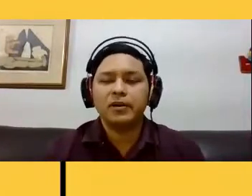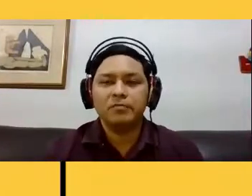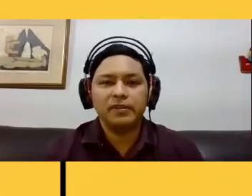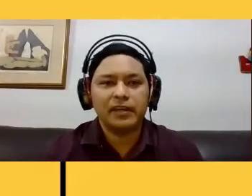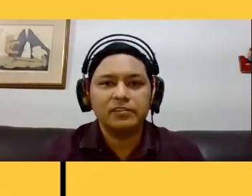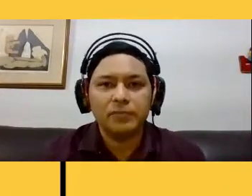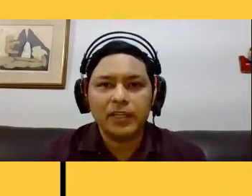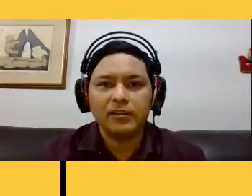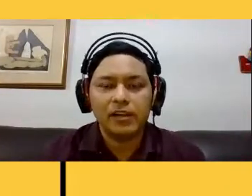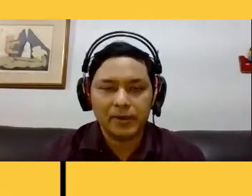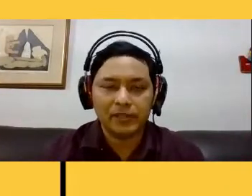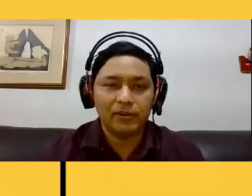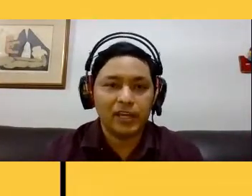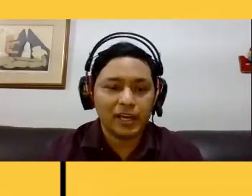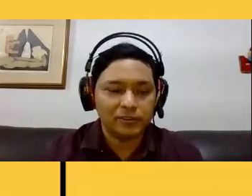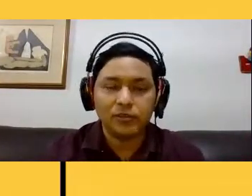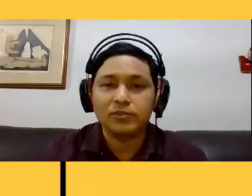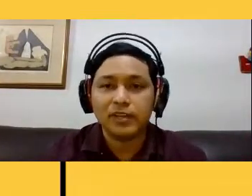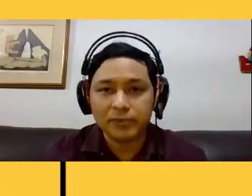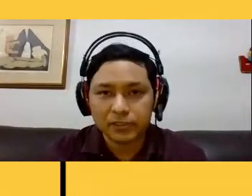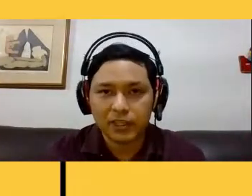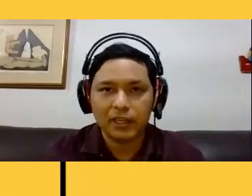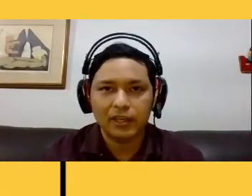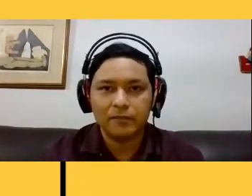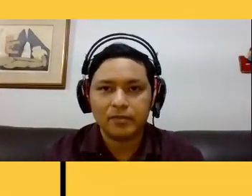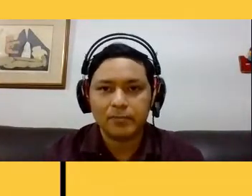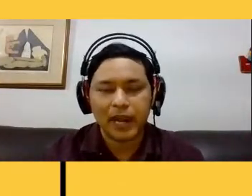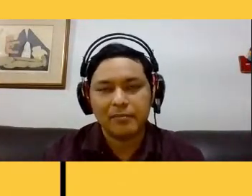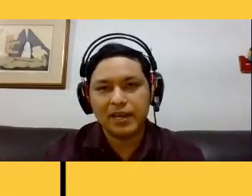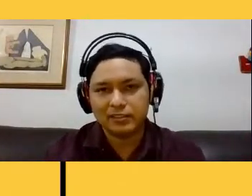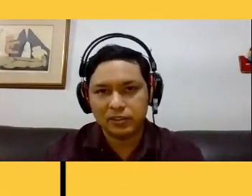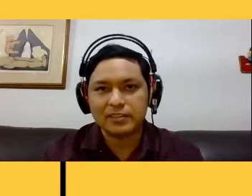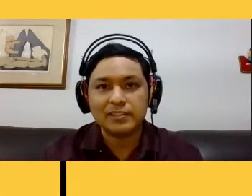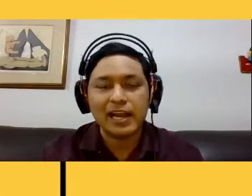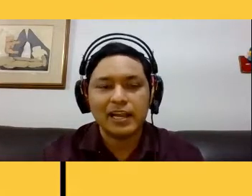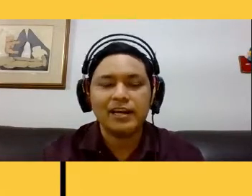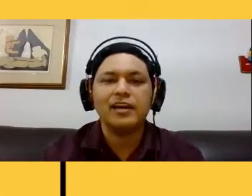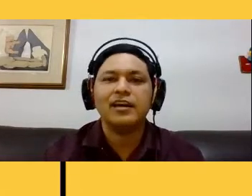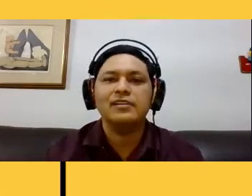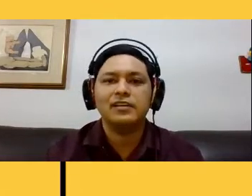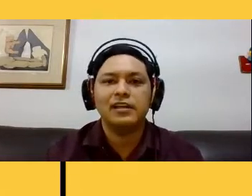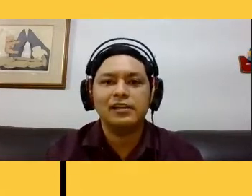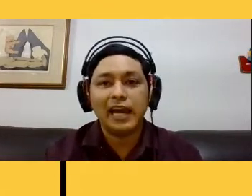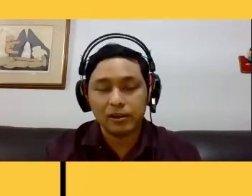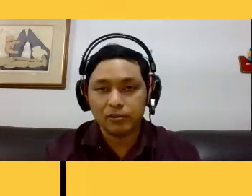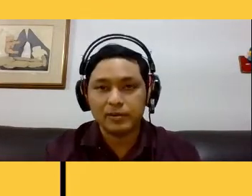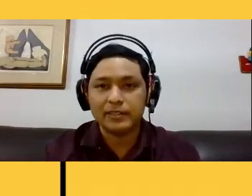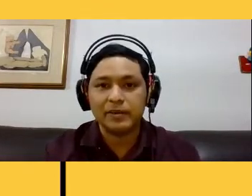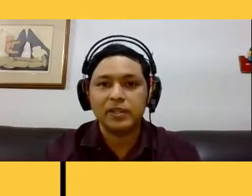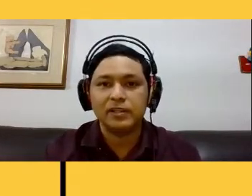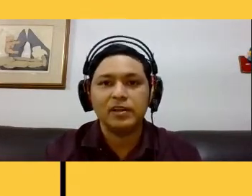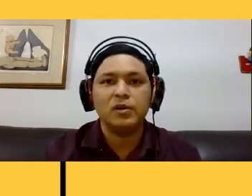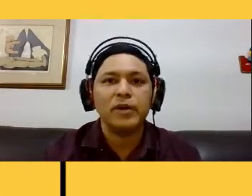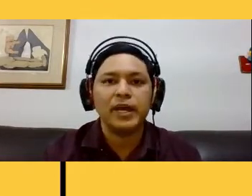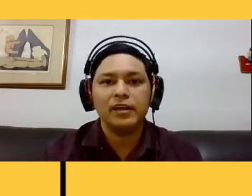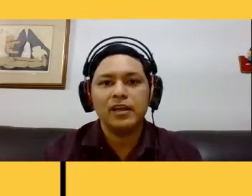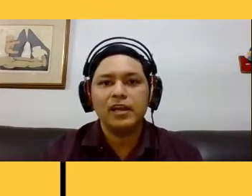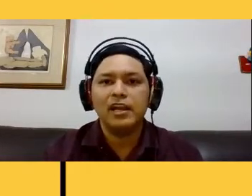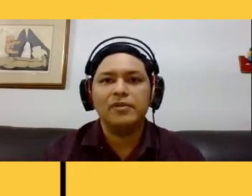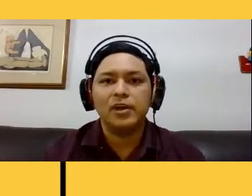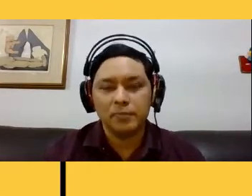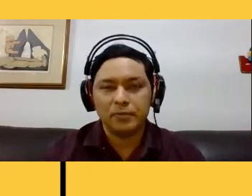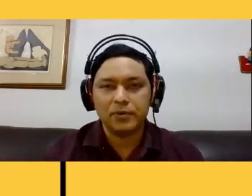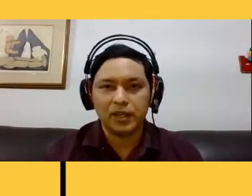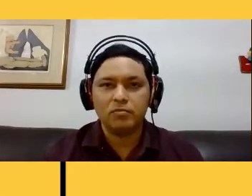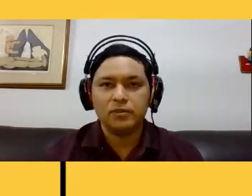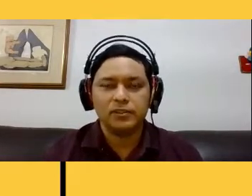Primero voy a comentarles un poquito la metodología que nosotros usamos para la mediación en sala, es el diálogo básicamente. Como ven,